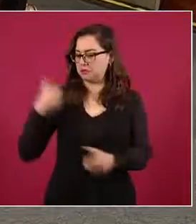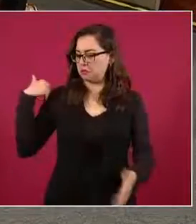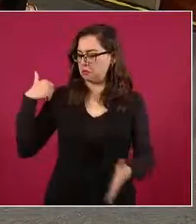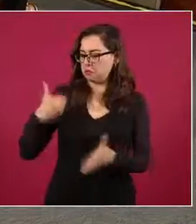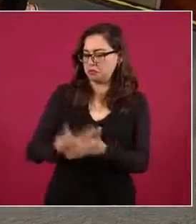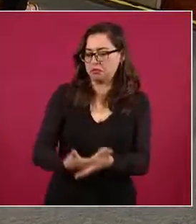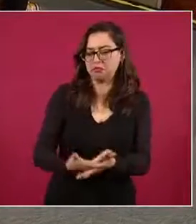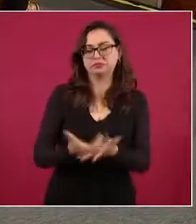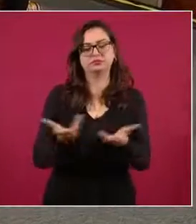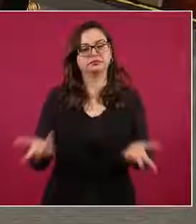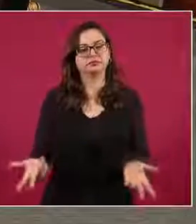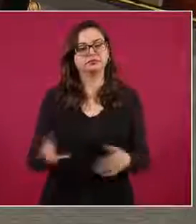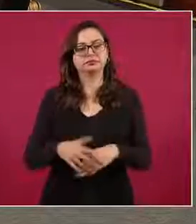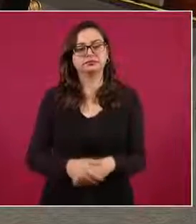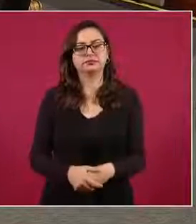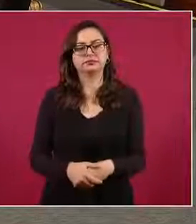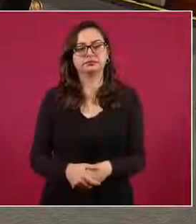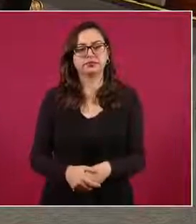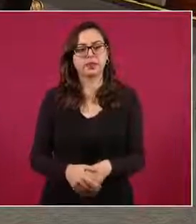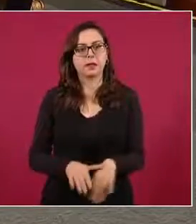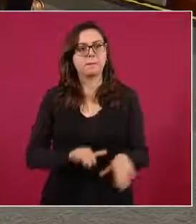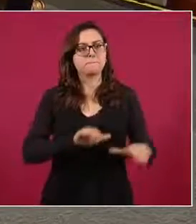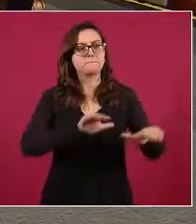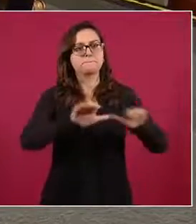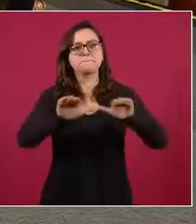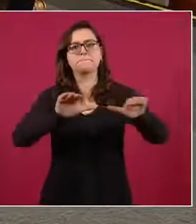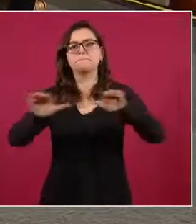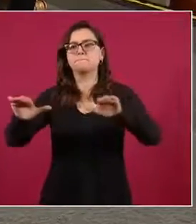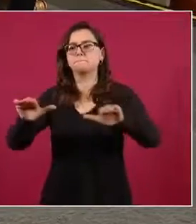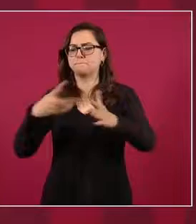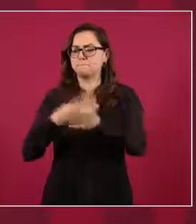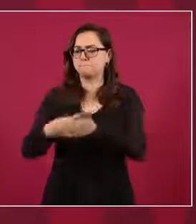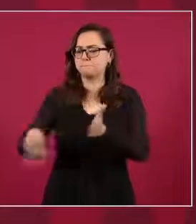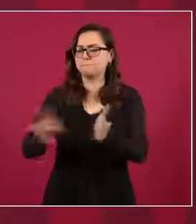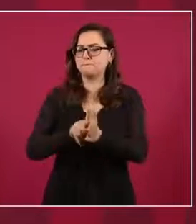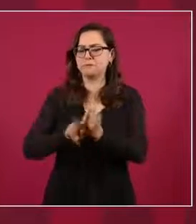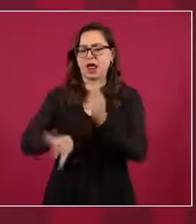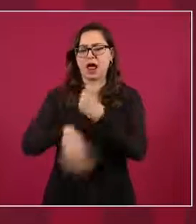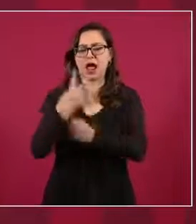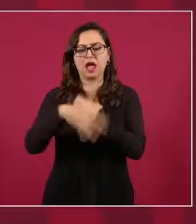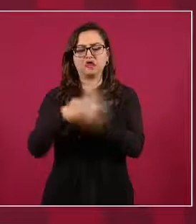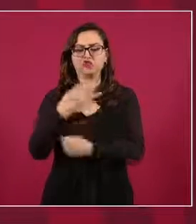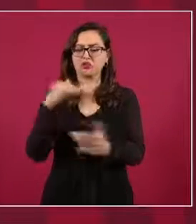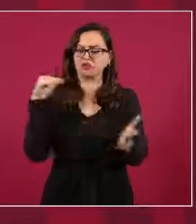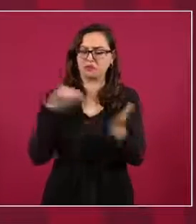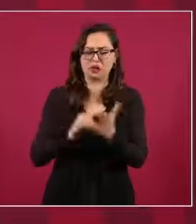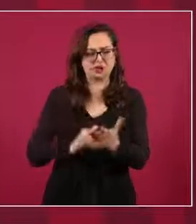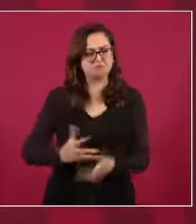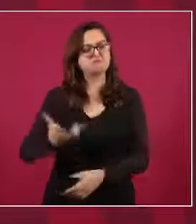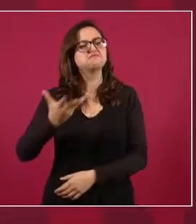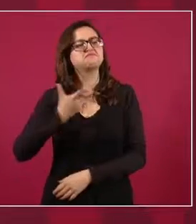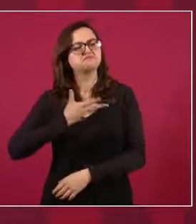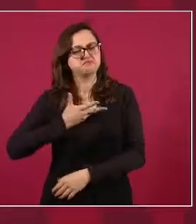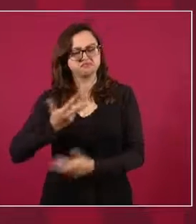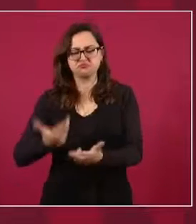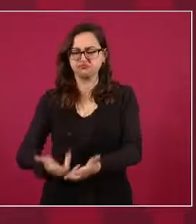para 14,000 plazas de especialistas, 14,000,